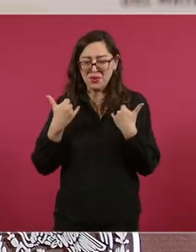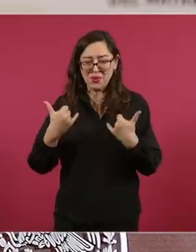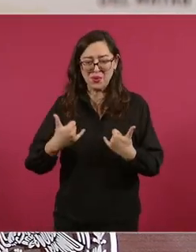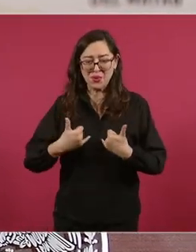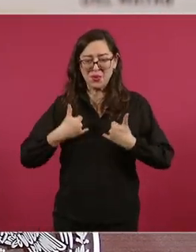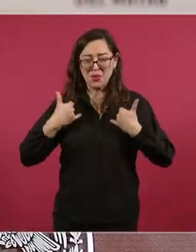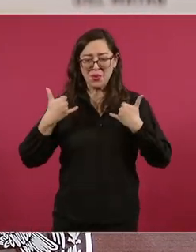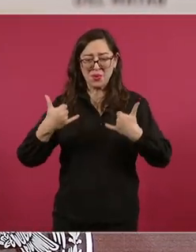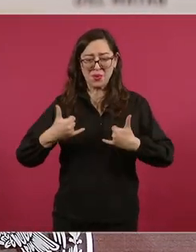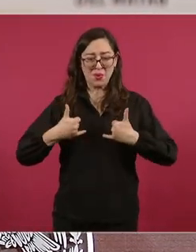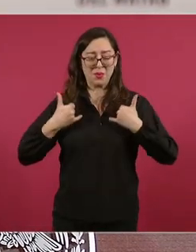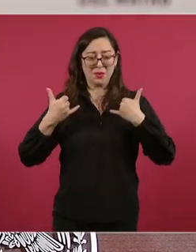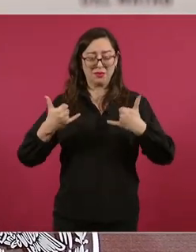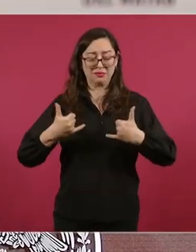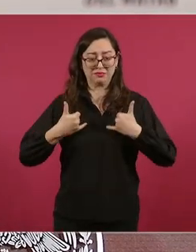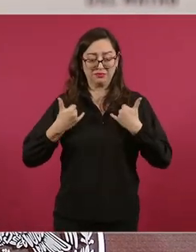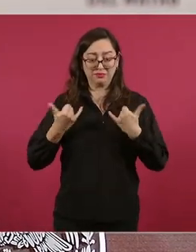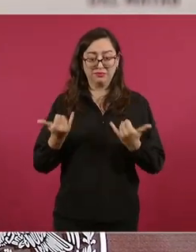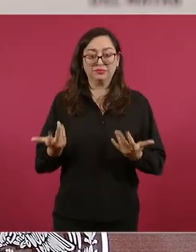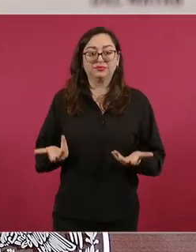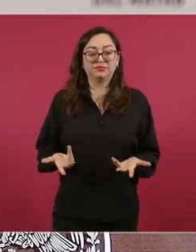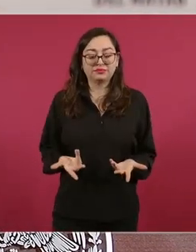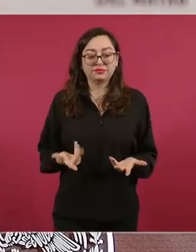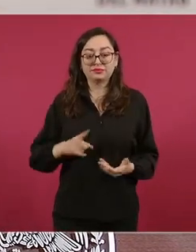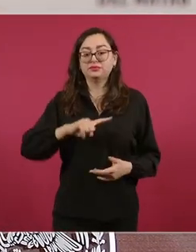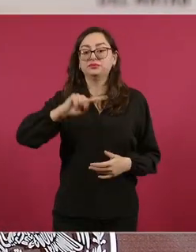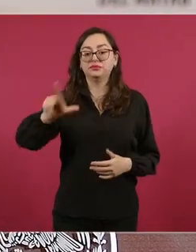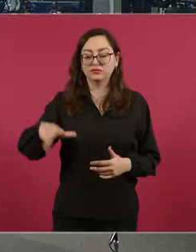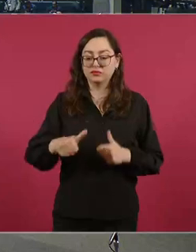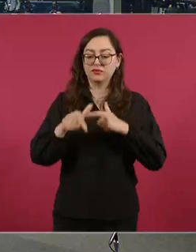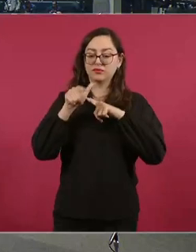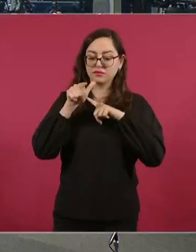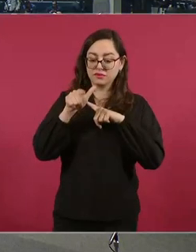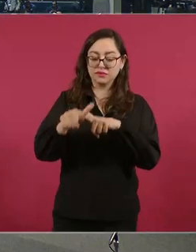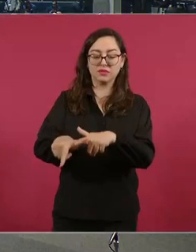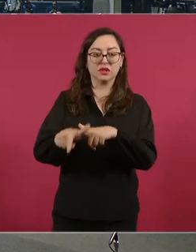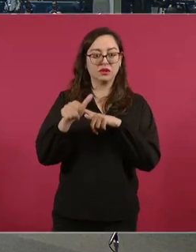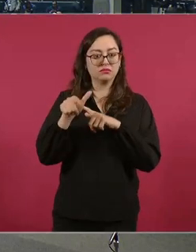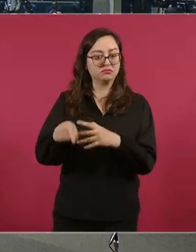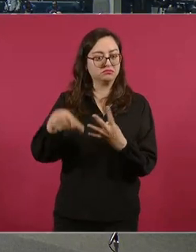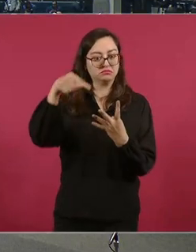Entonces, ¿qué fue después? ¿Siguió ahí con Zedillo?